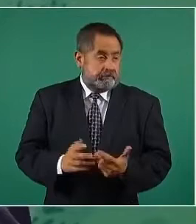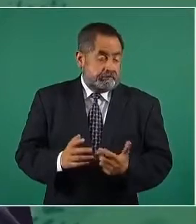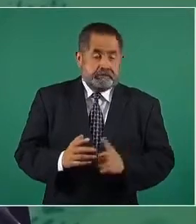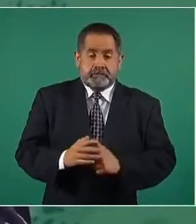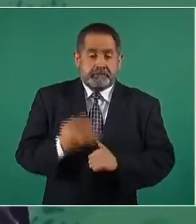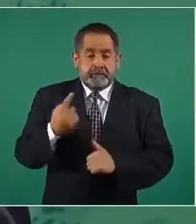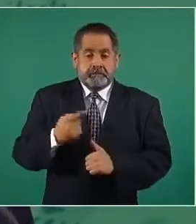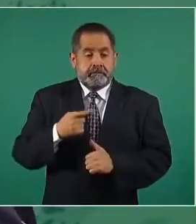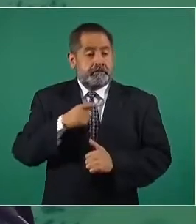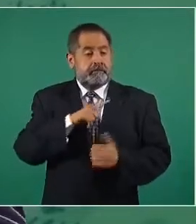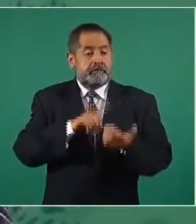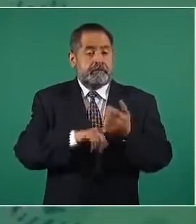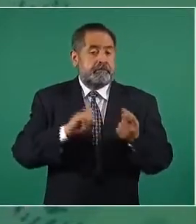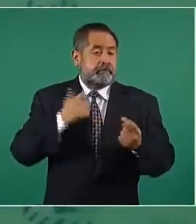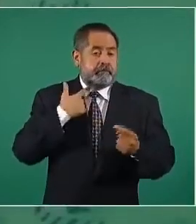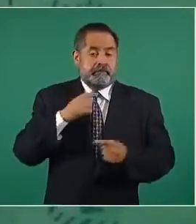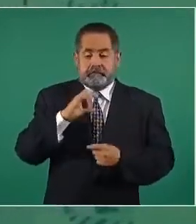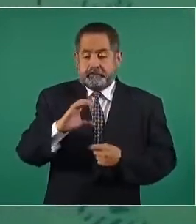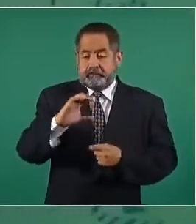porque Salinas